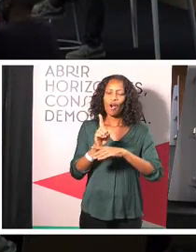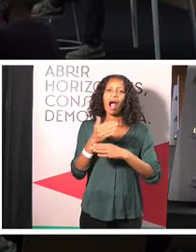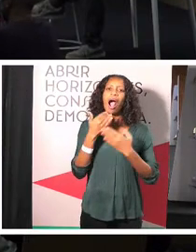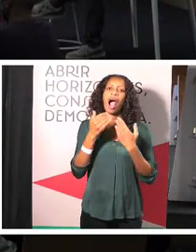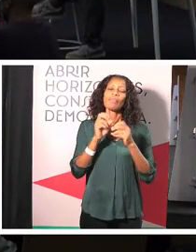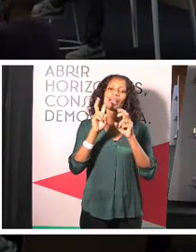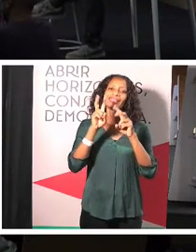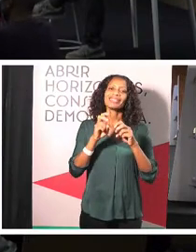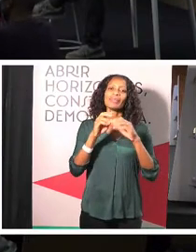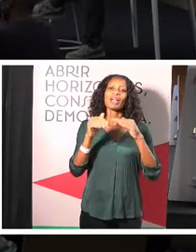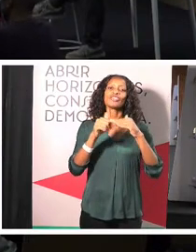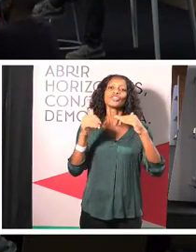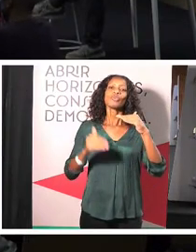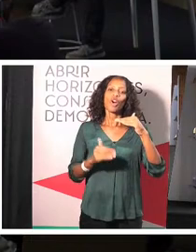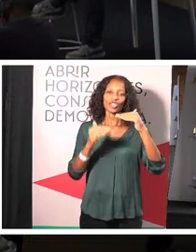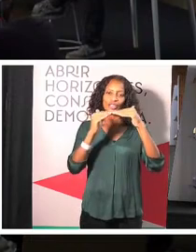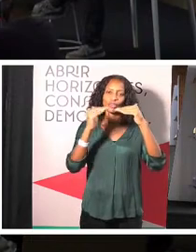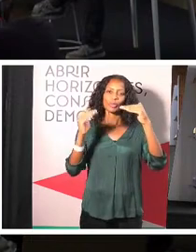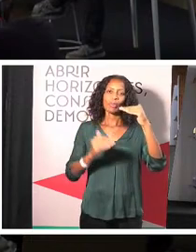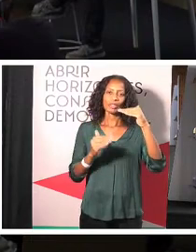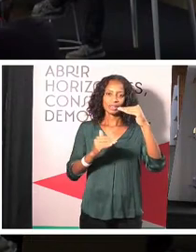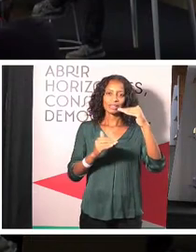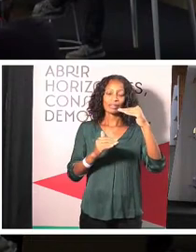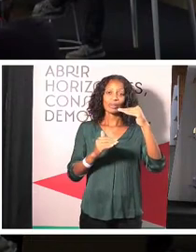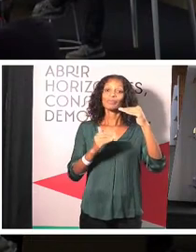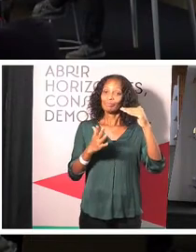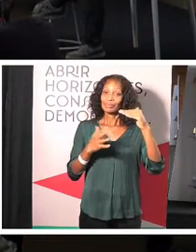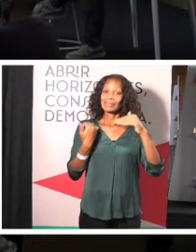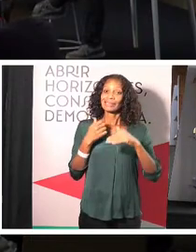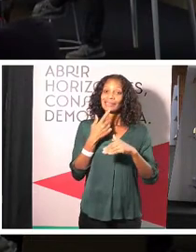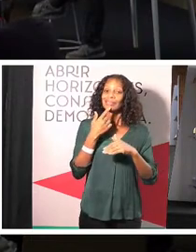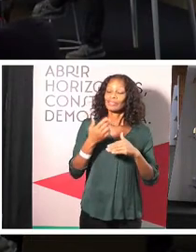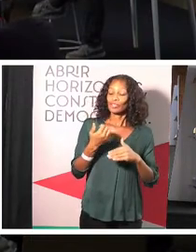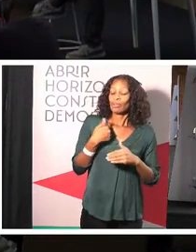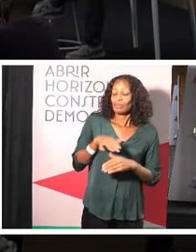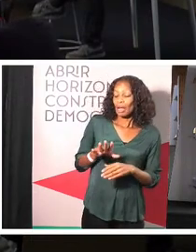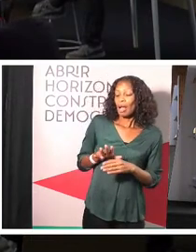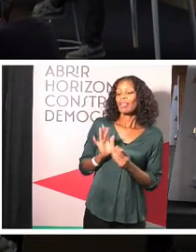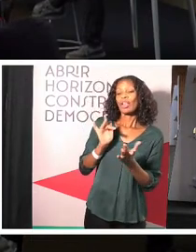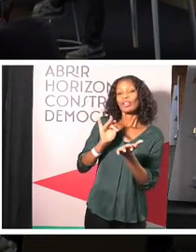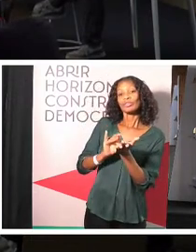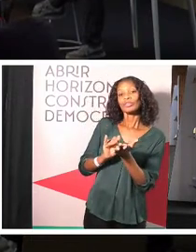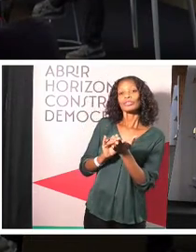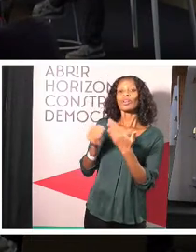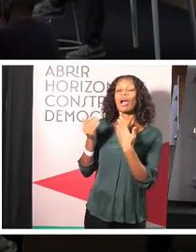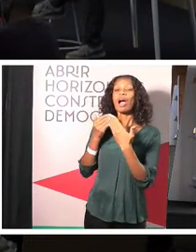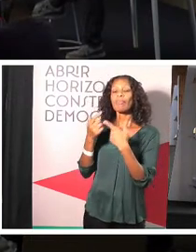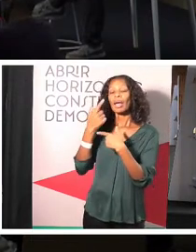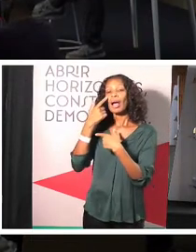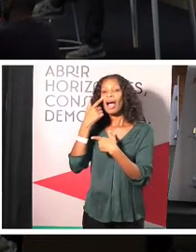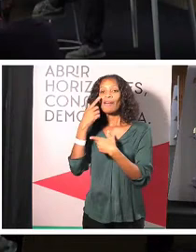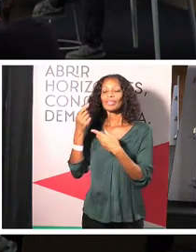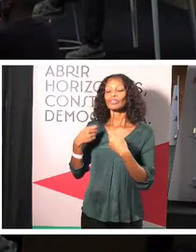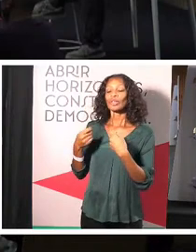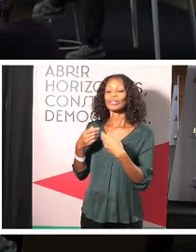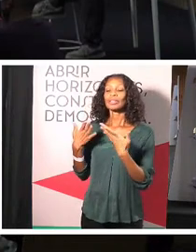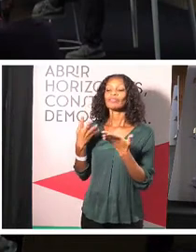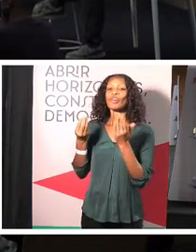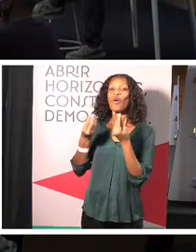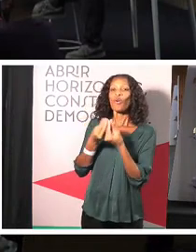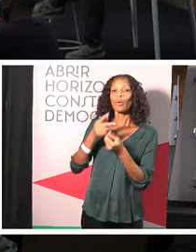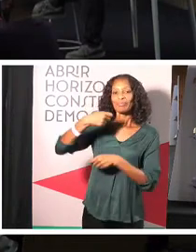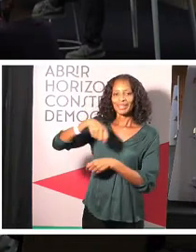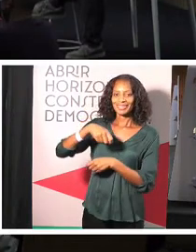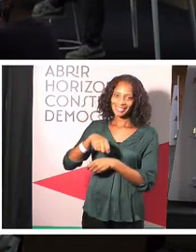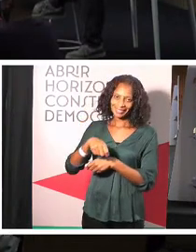Yo he hablado con el presidente y le he dicho que debería tal. Y ahí es importante ver ese cambio